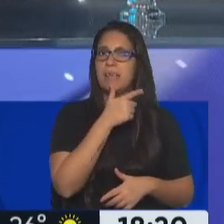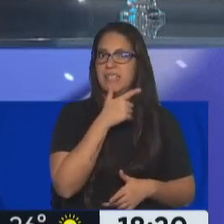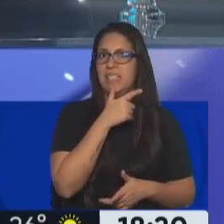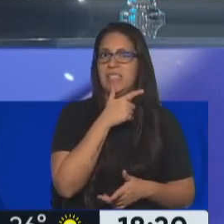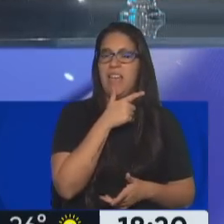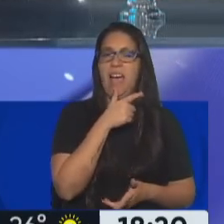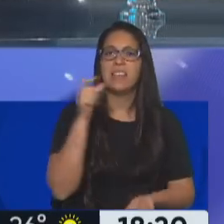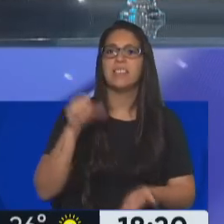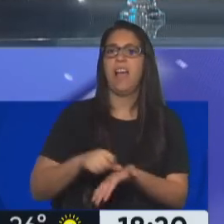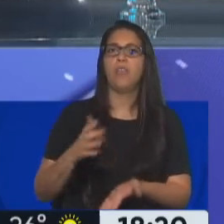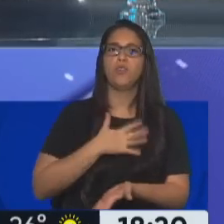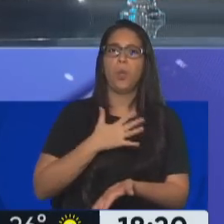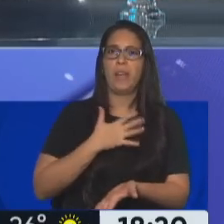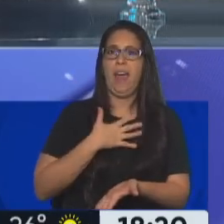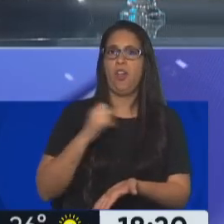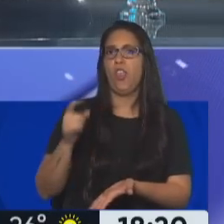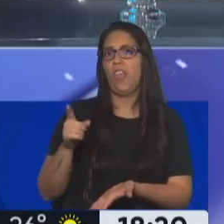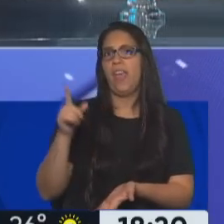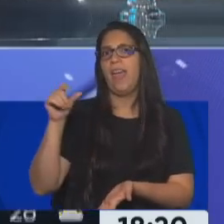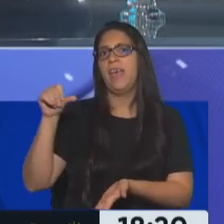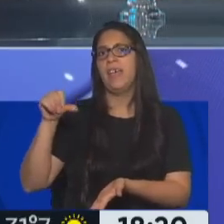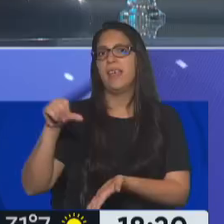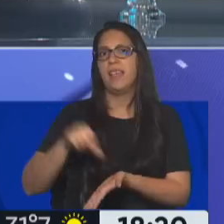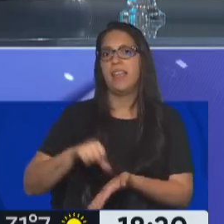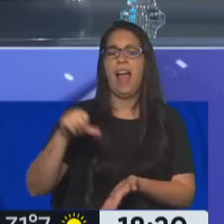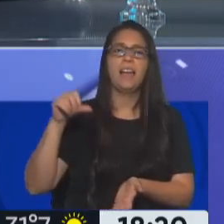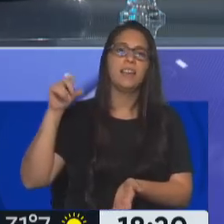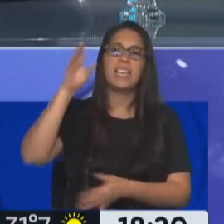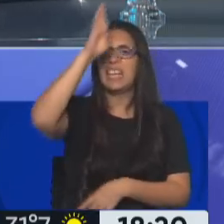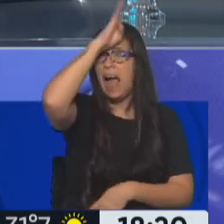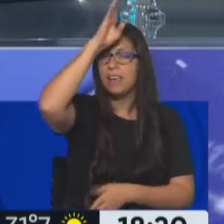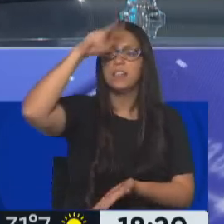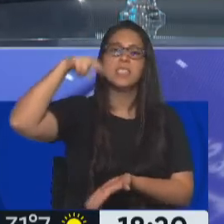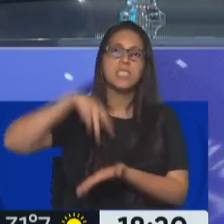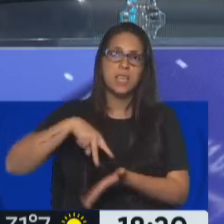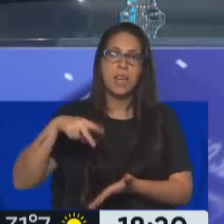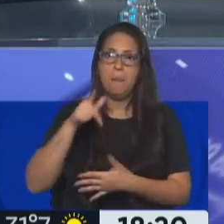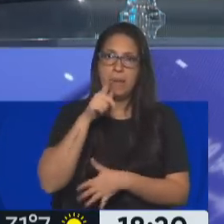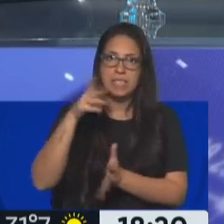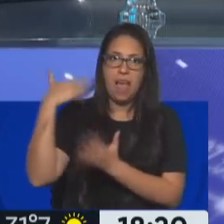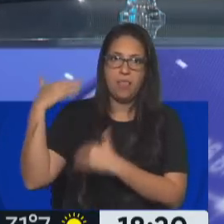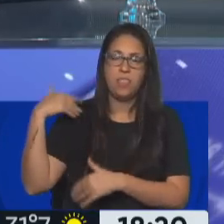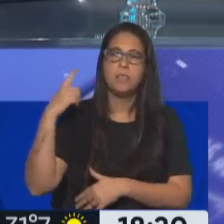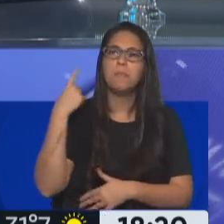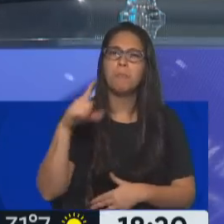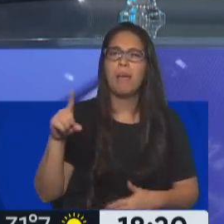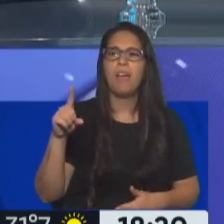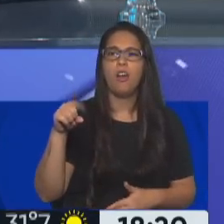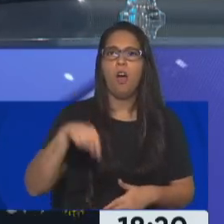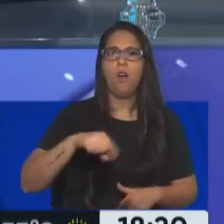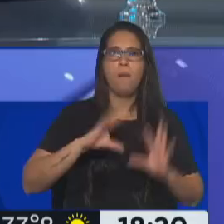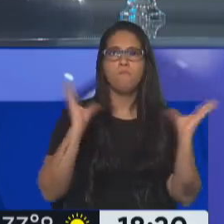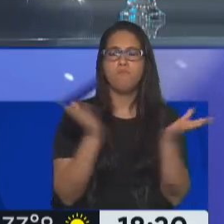Siria, ¿no? Entonces, moderados respecto a ellos, pero también moderados respecto de otros actores del mundo del Islam